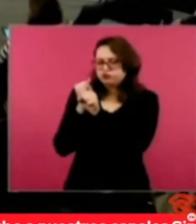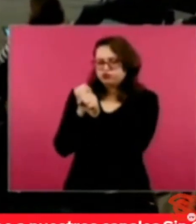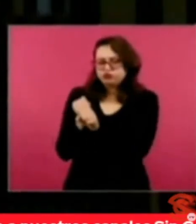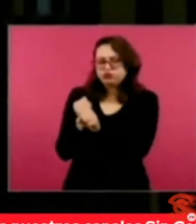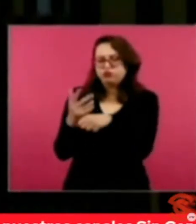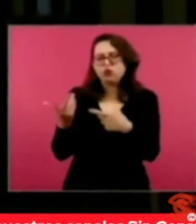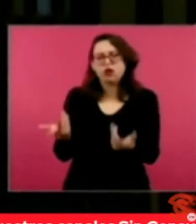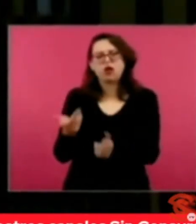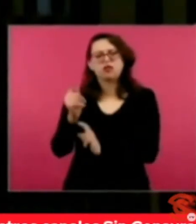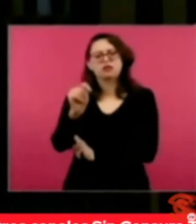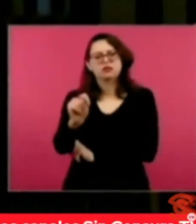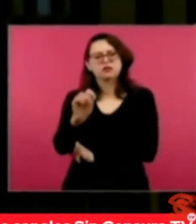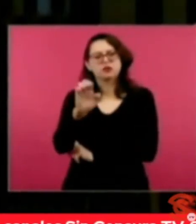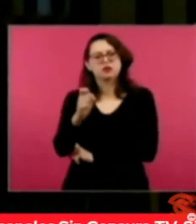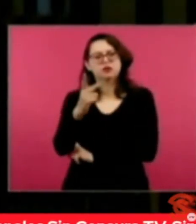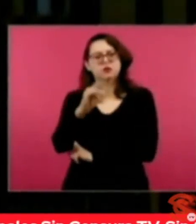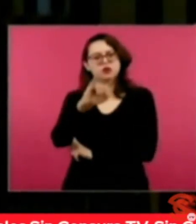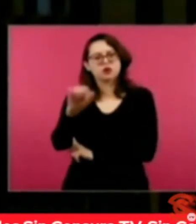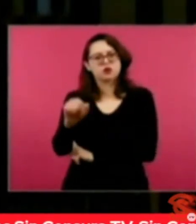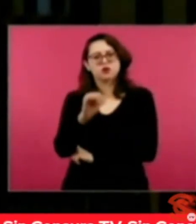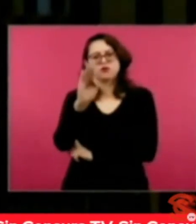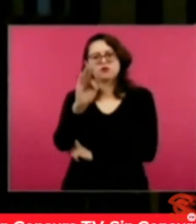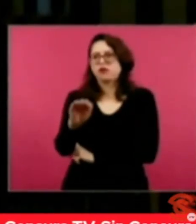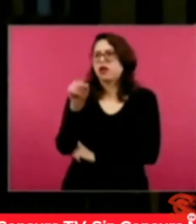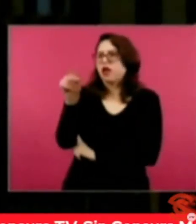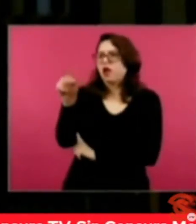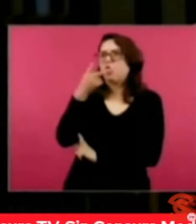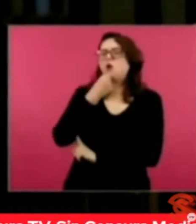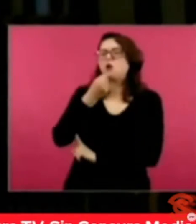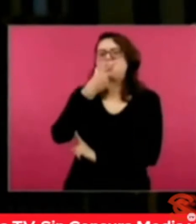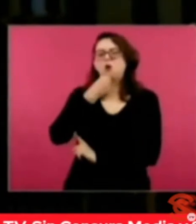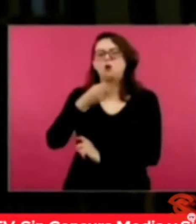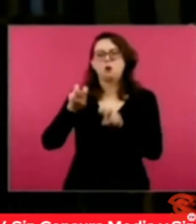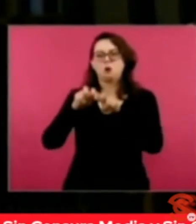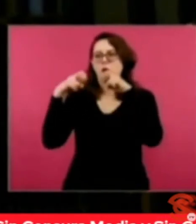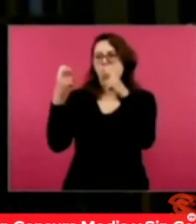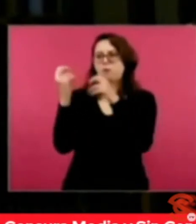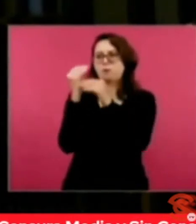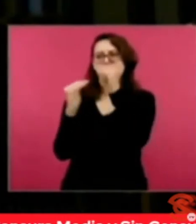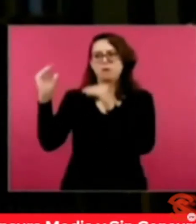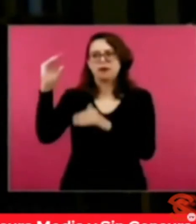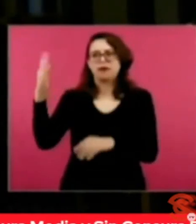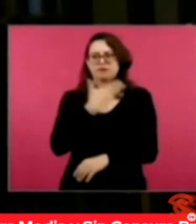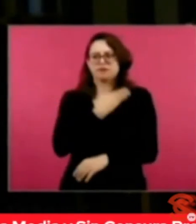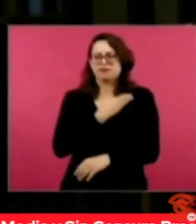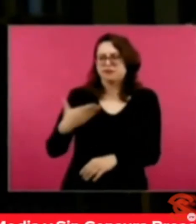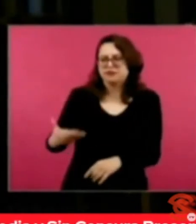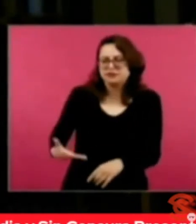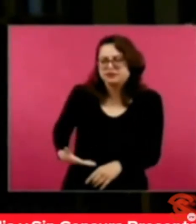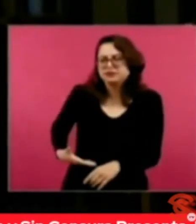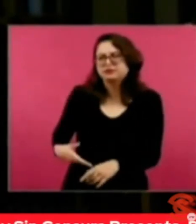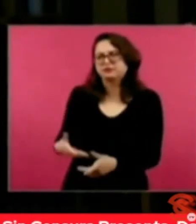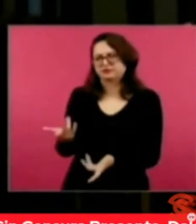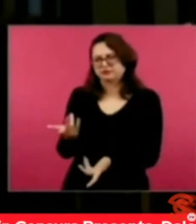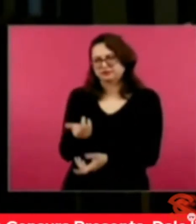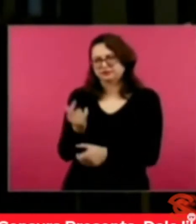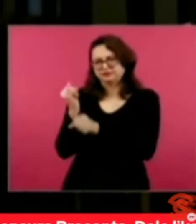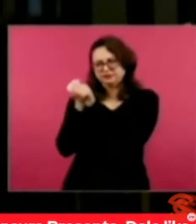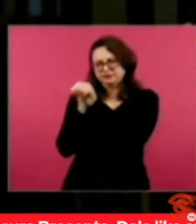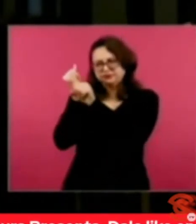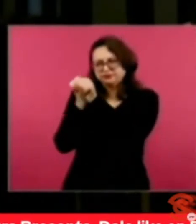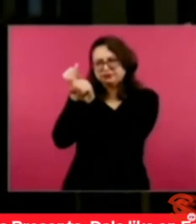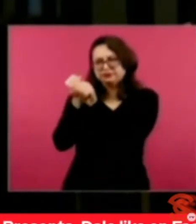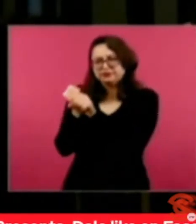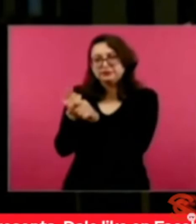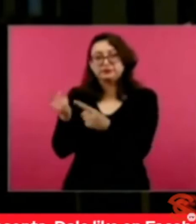magistrado presidente del Tribunal Electoral del Poder Judicial de la Federación. Este organismo colegiado que junto con el